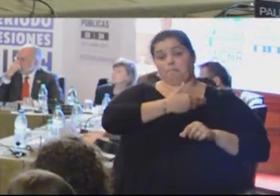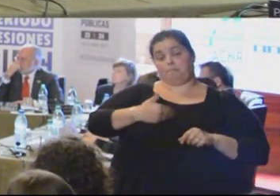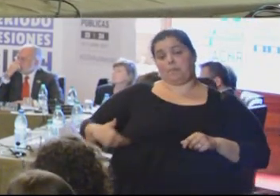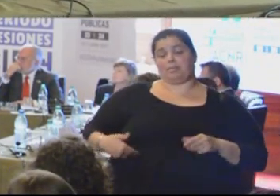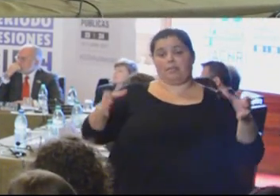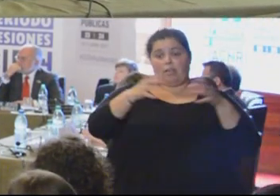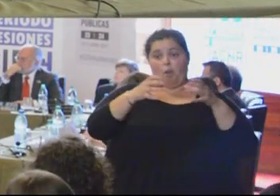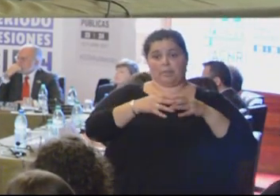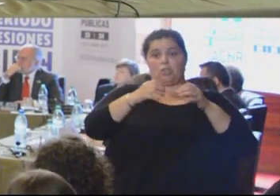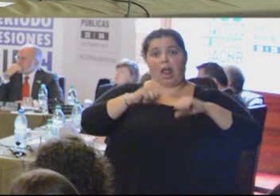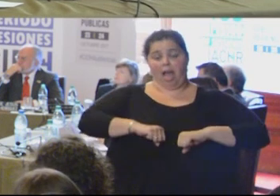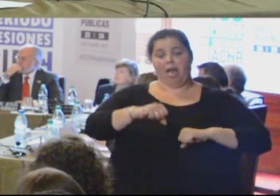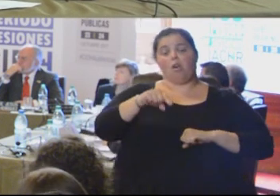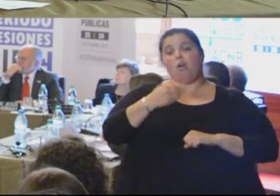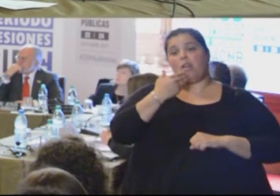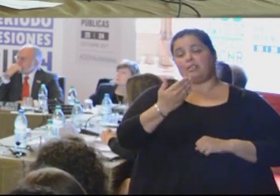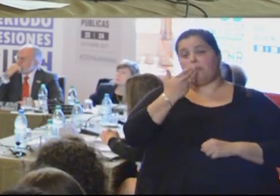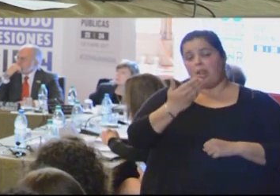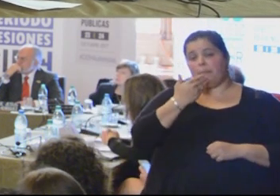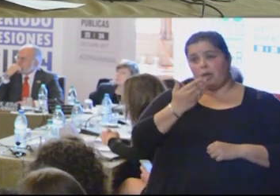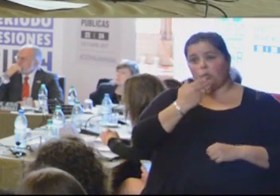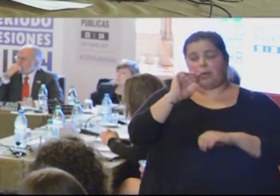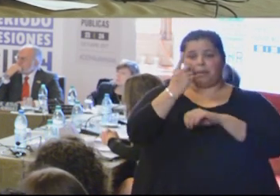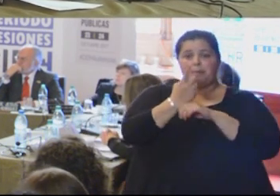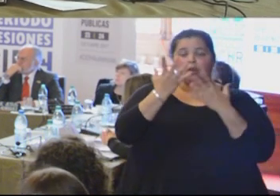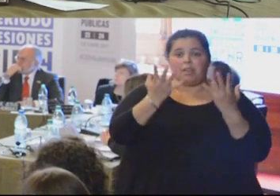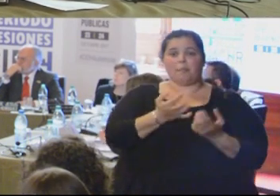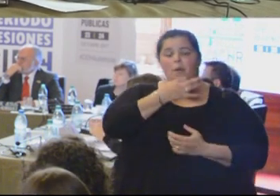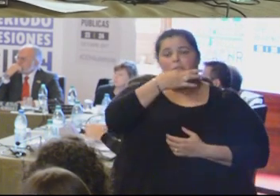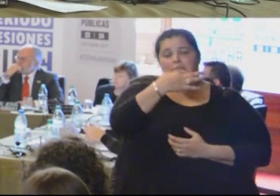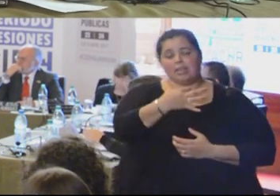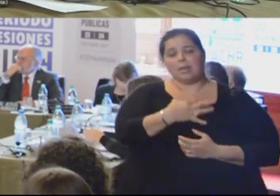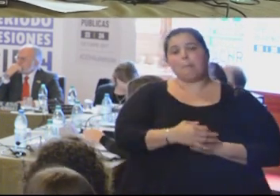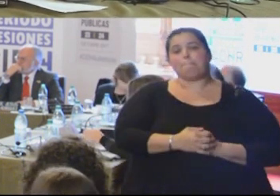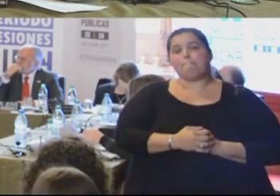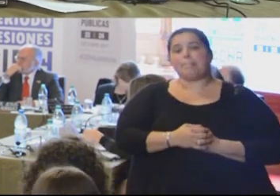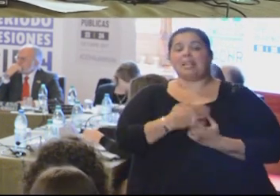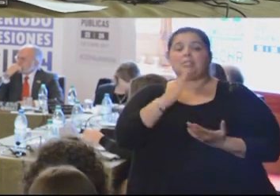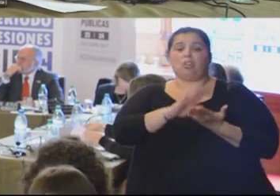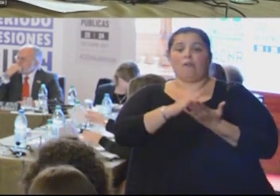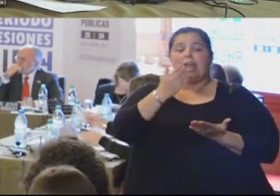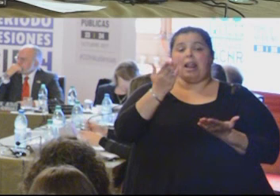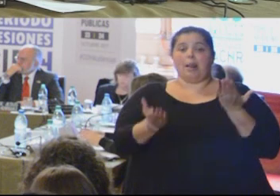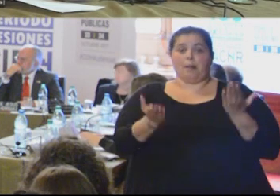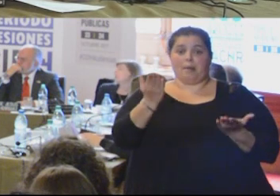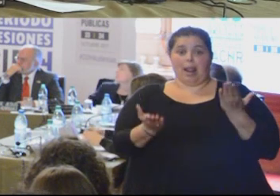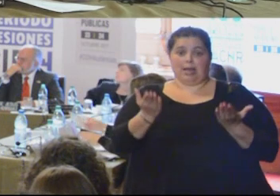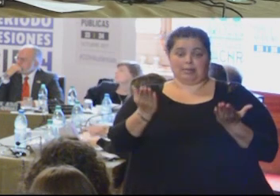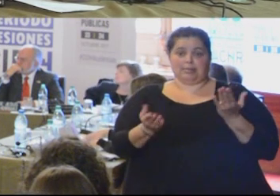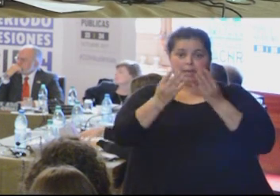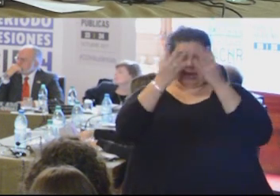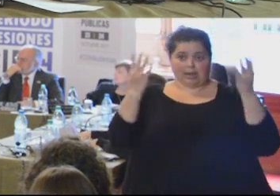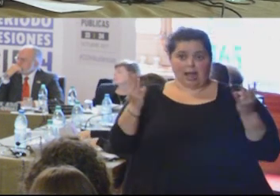por las preguntas primero quisiéramos referirnos a el balance general sobre investigaciones de